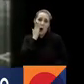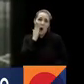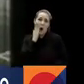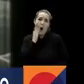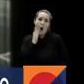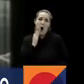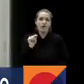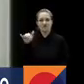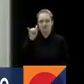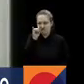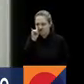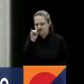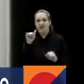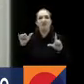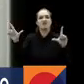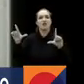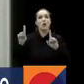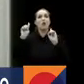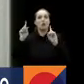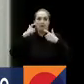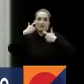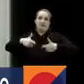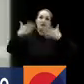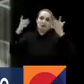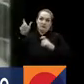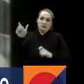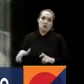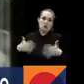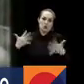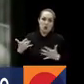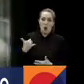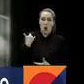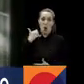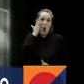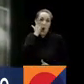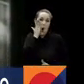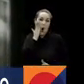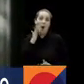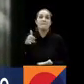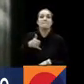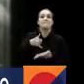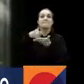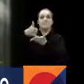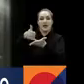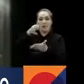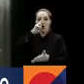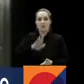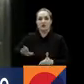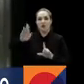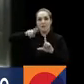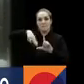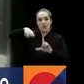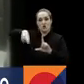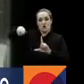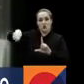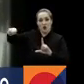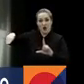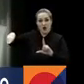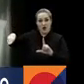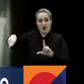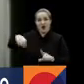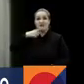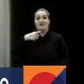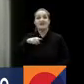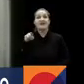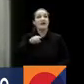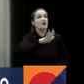más visibles prospectos de la pintura del país. En sus palabras, se había ganado el Premio Nacional de Pintura porque nunca reconoció que se lo entregaran a la hija